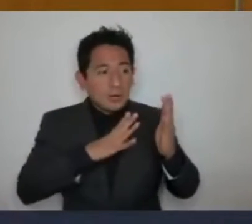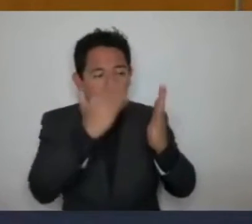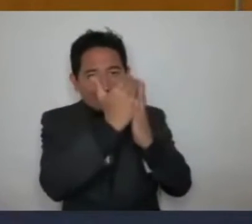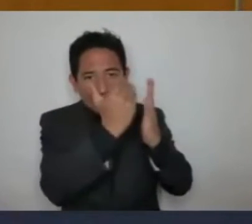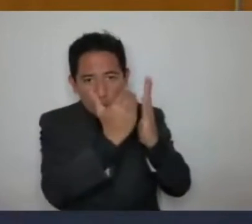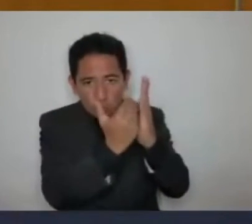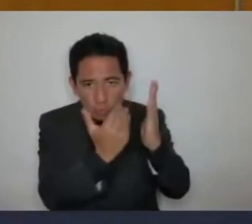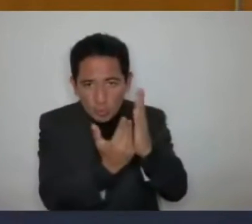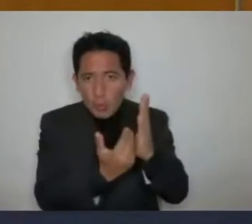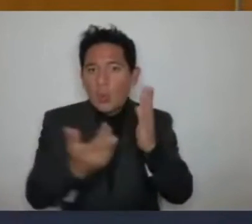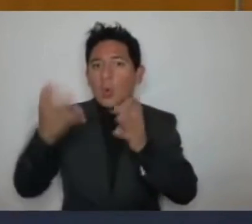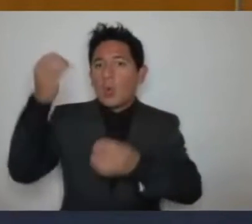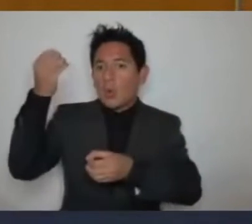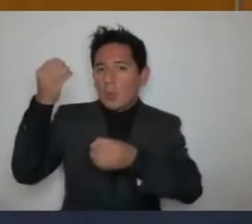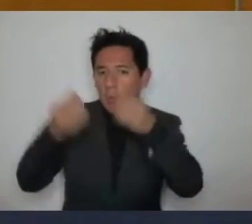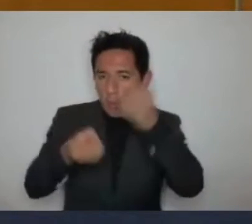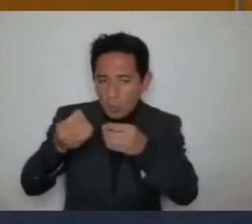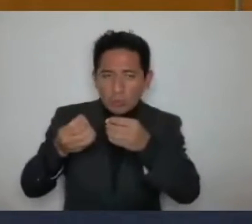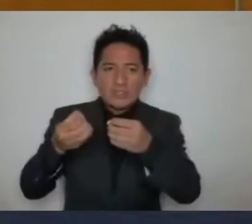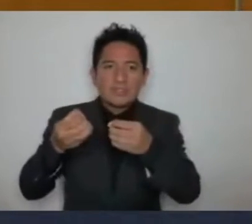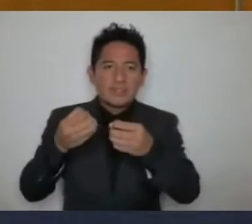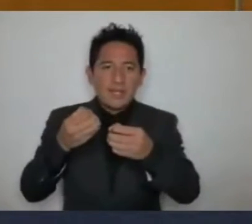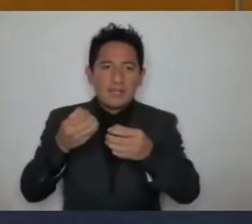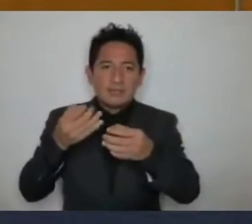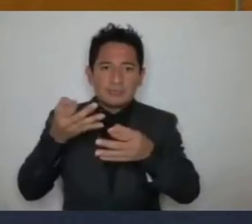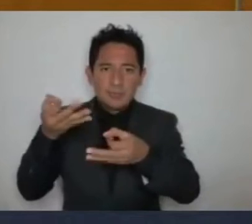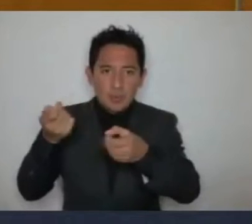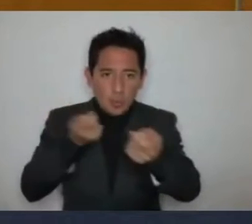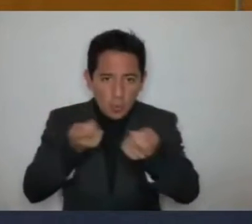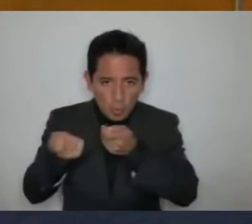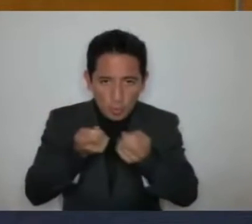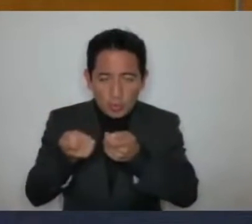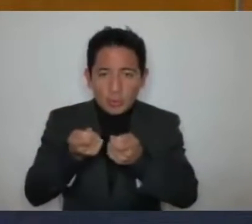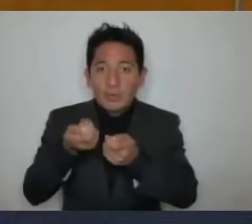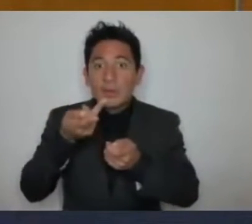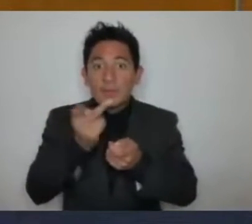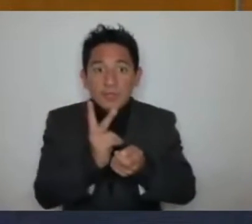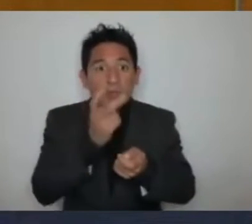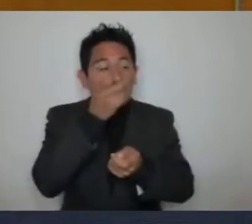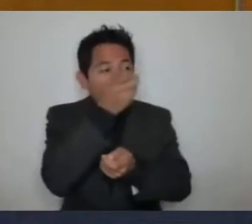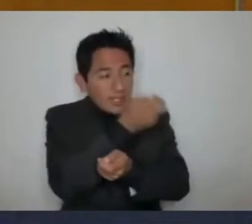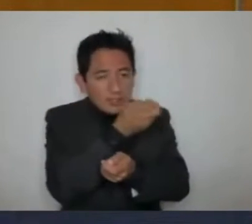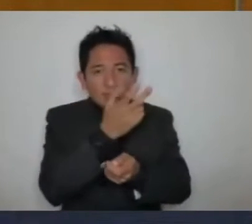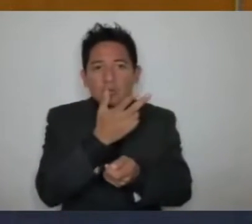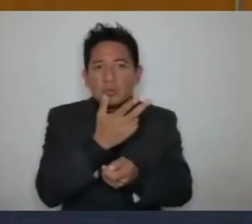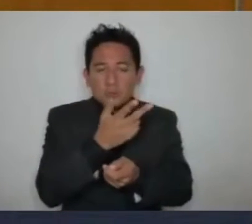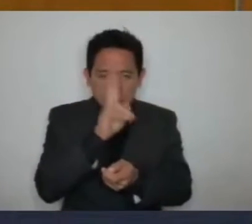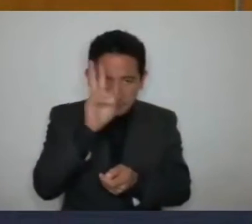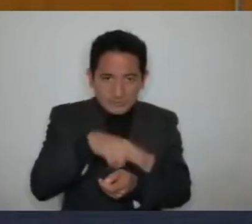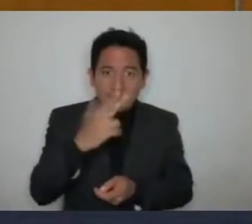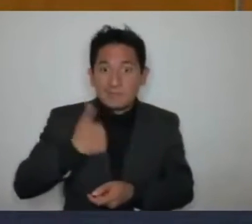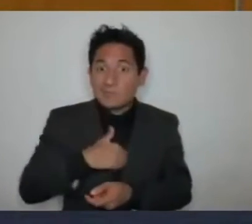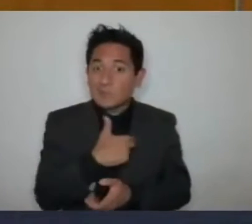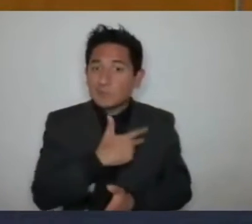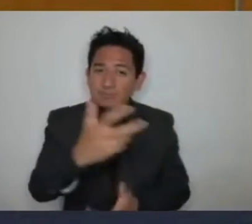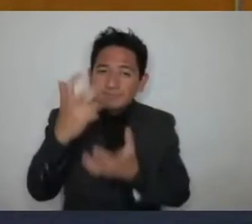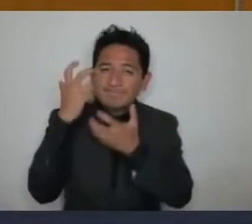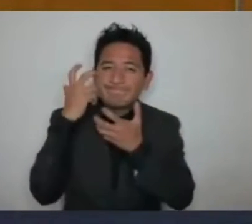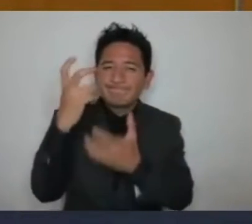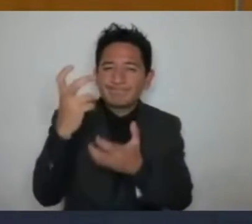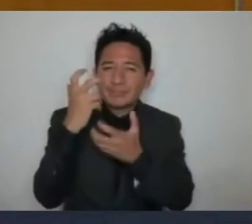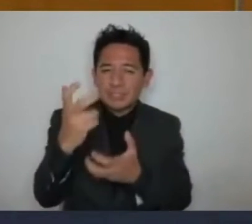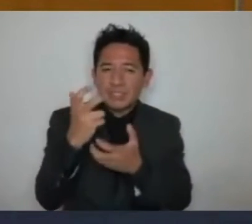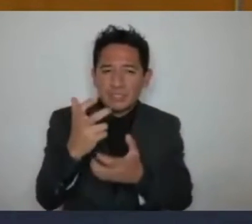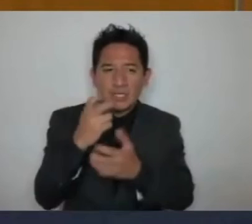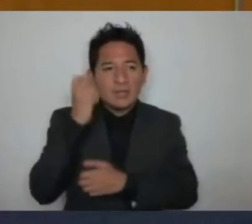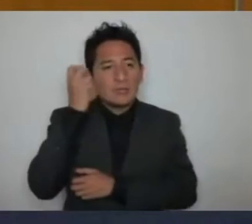en en las detenciones pero para nosotras queremos que sea empírico queremos que ya lo explicaba Alonso Lara queremos que